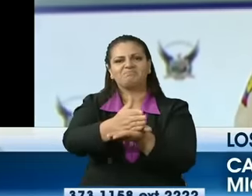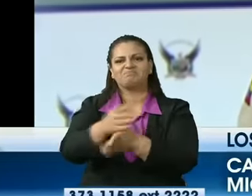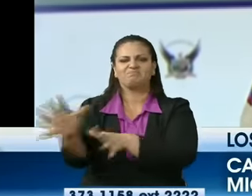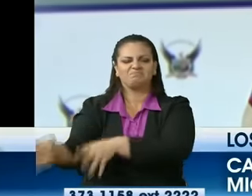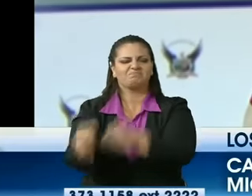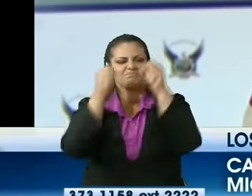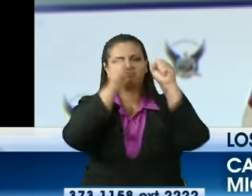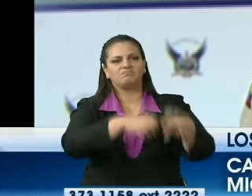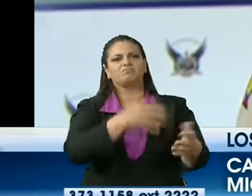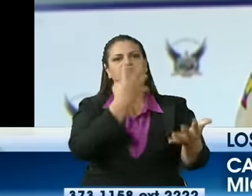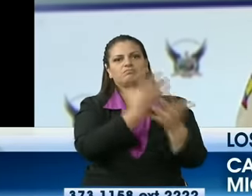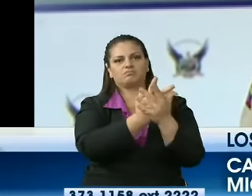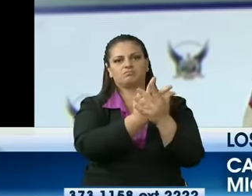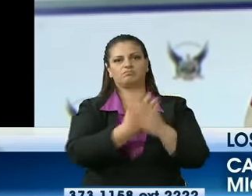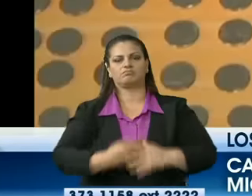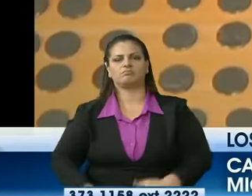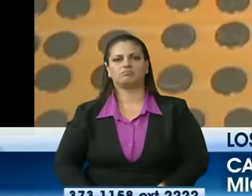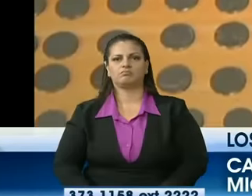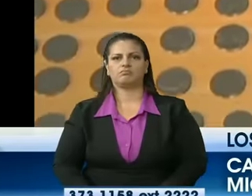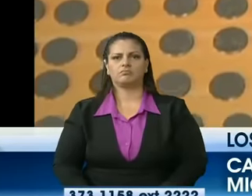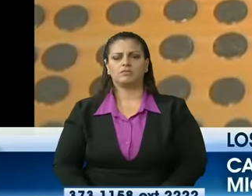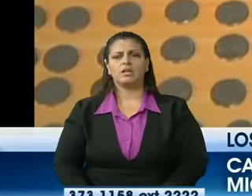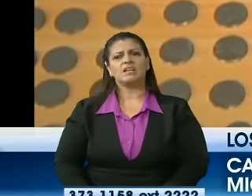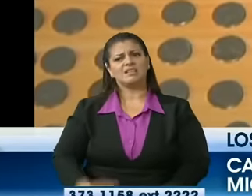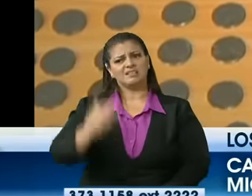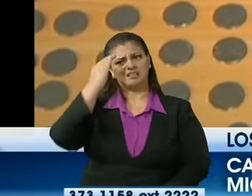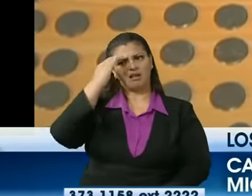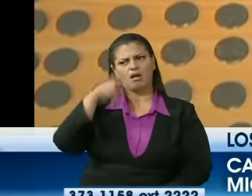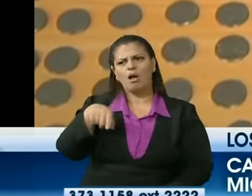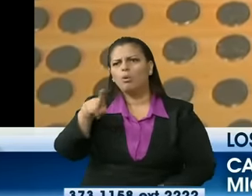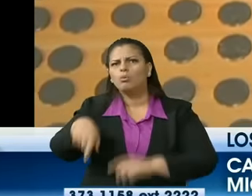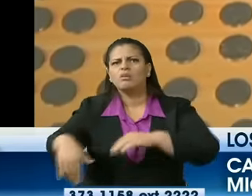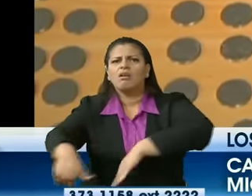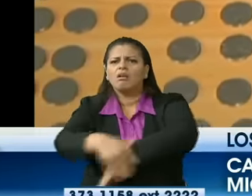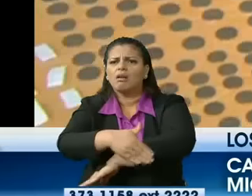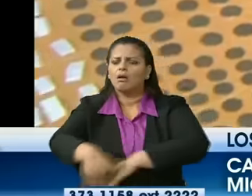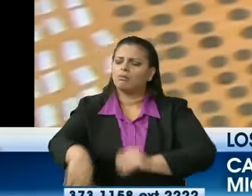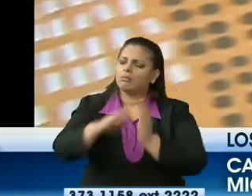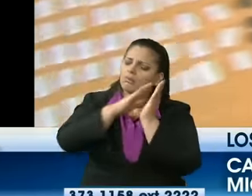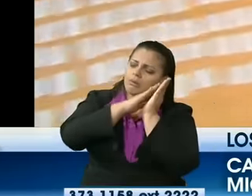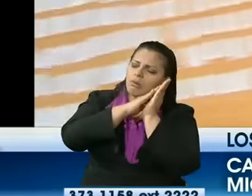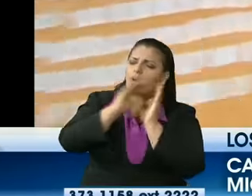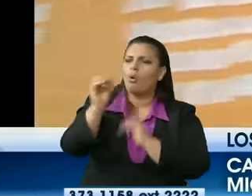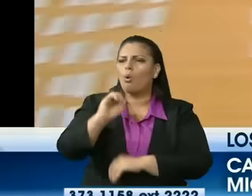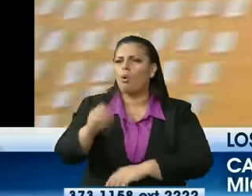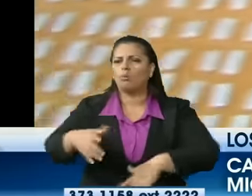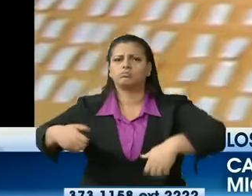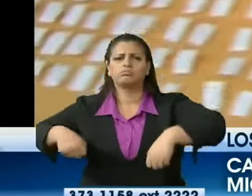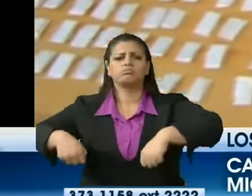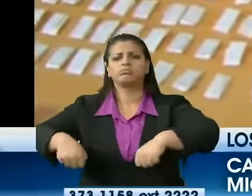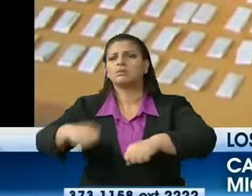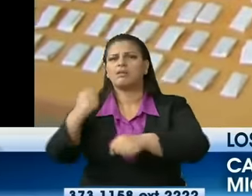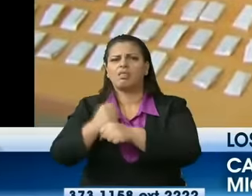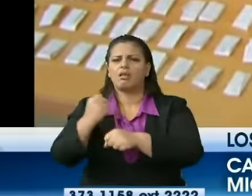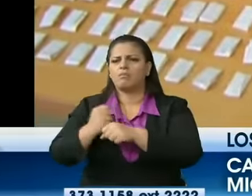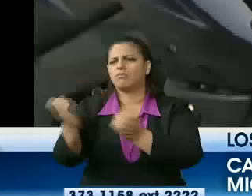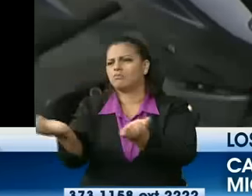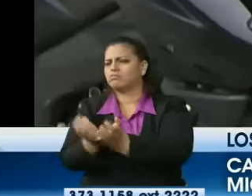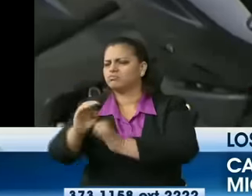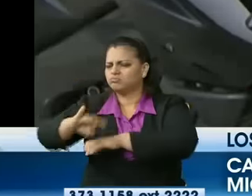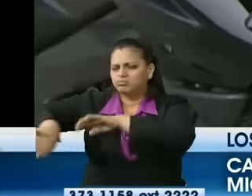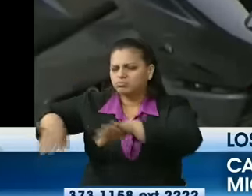la ley se les vino encima. 2 motocicletas y aproximadamente 500 dosis de cocaína, con las evidencias, el